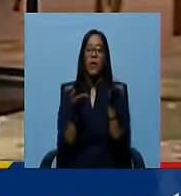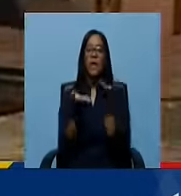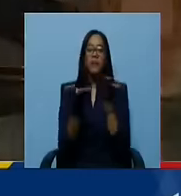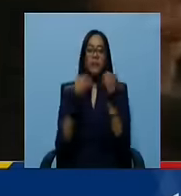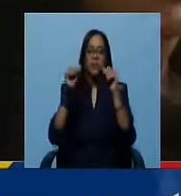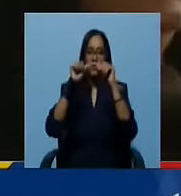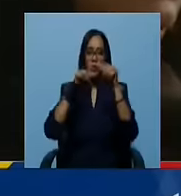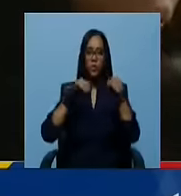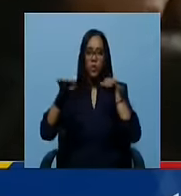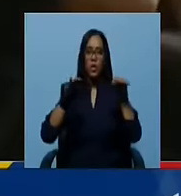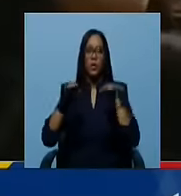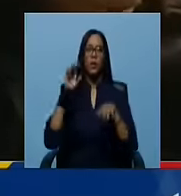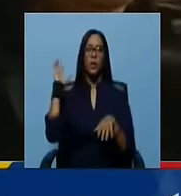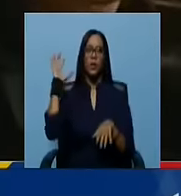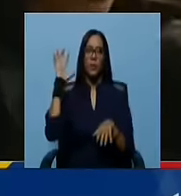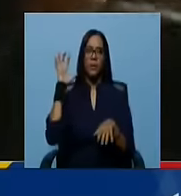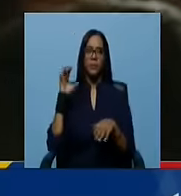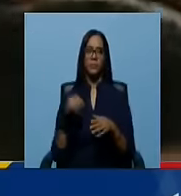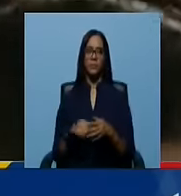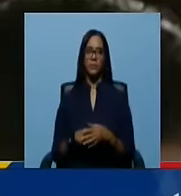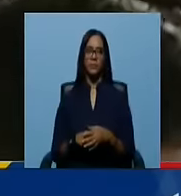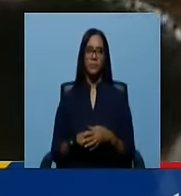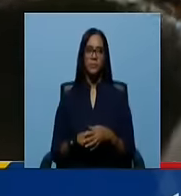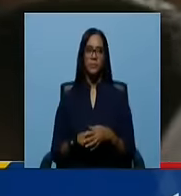turísticos del país.